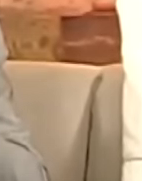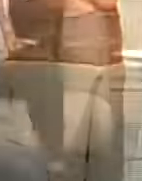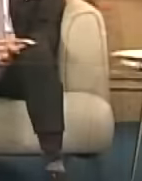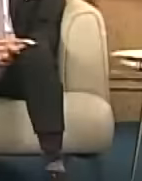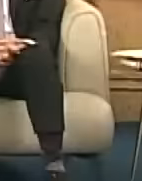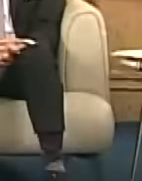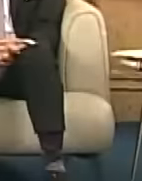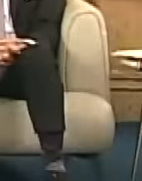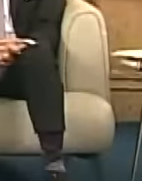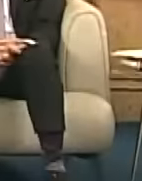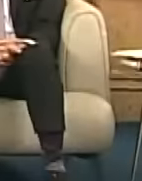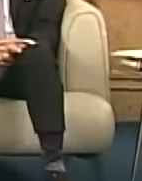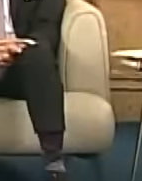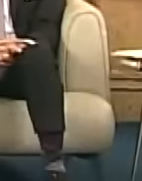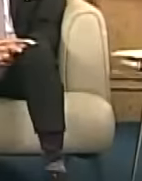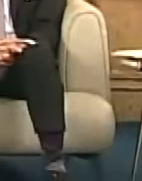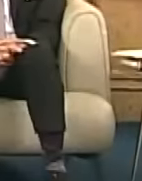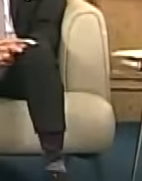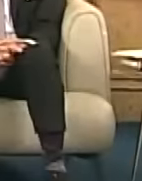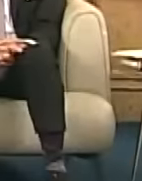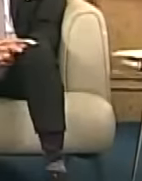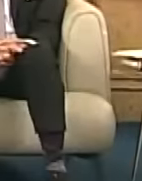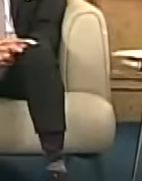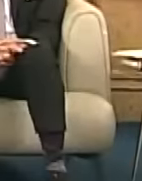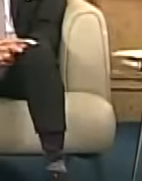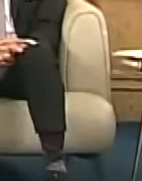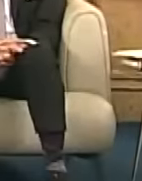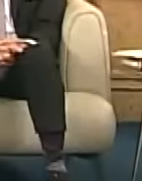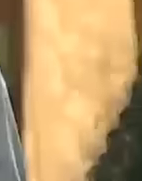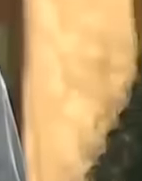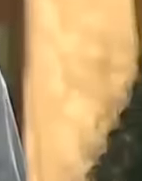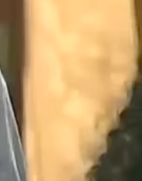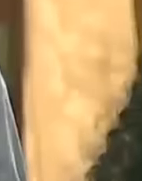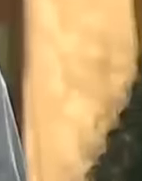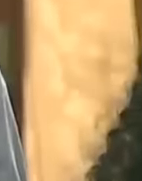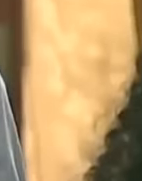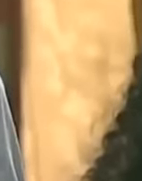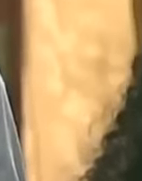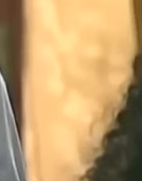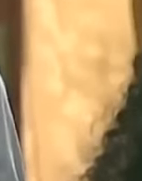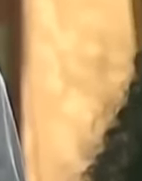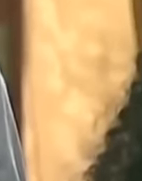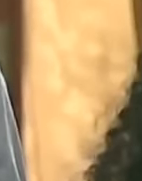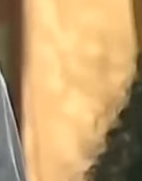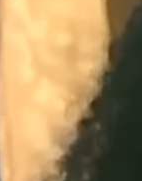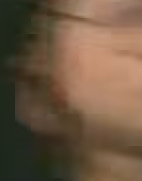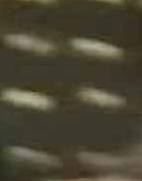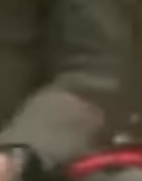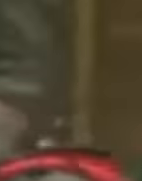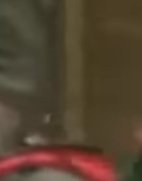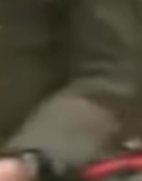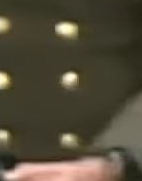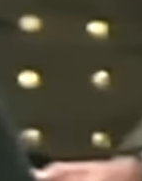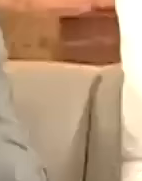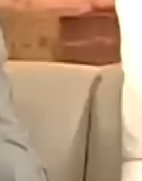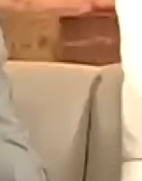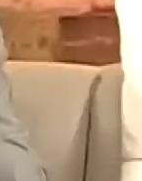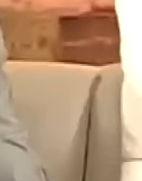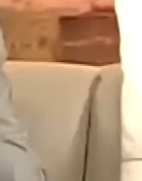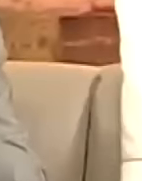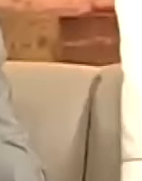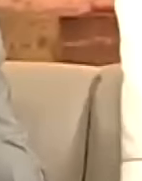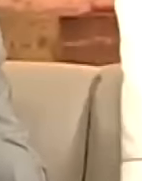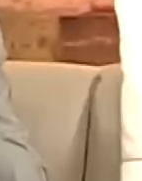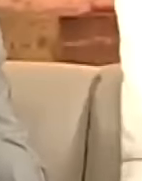Rodríguez, porque han cumplido una labor fenomenal en la construcción de este